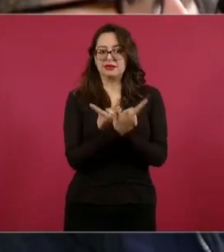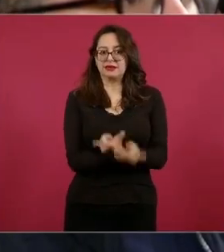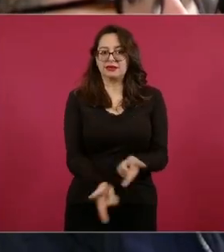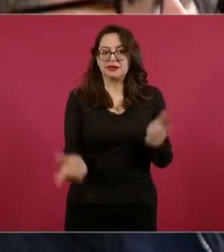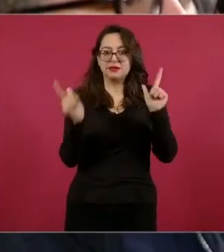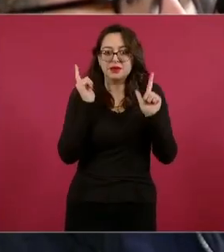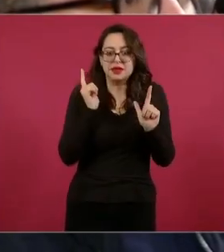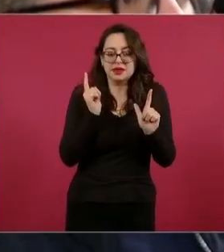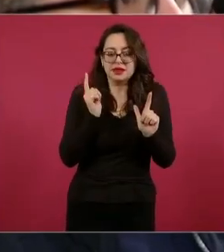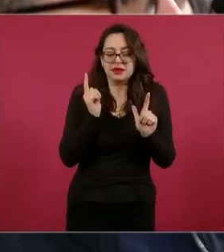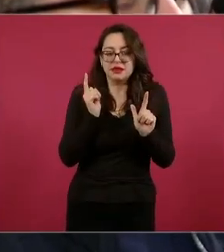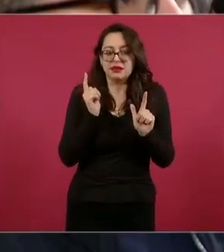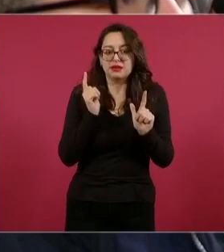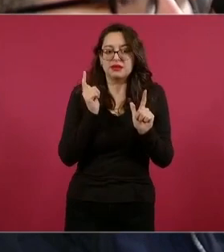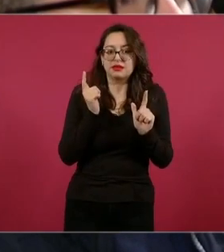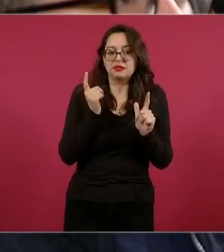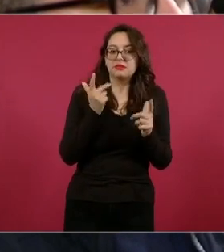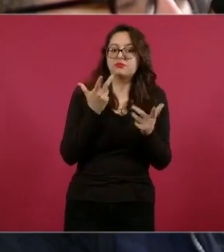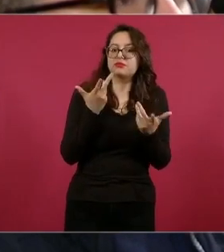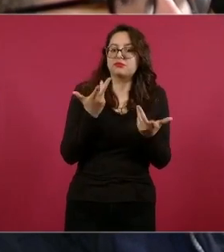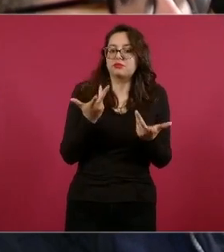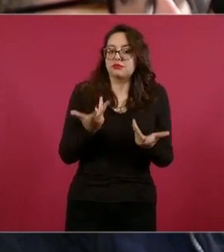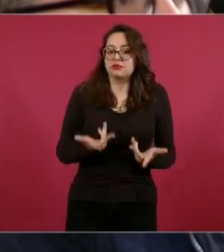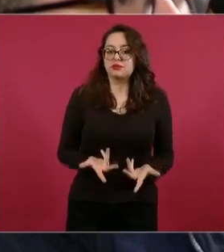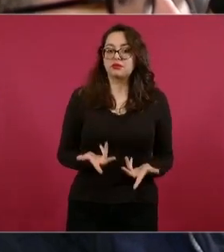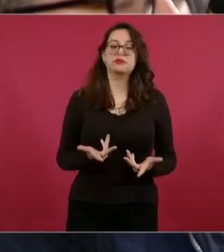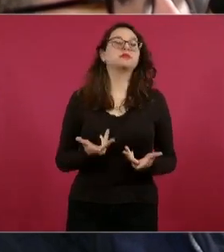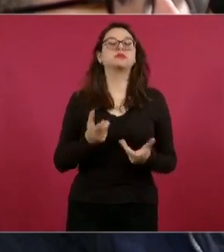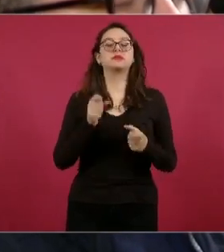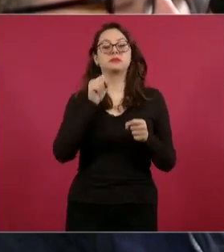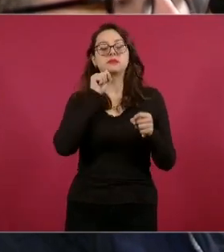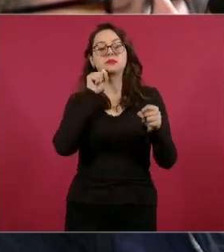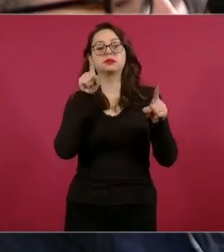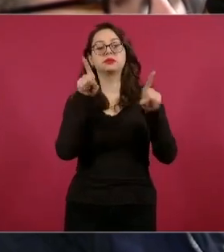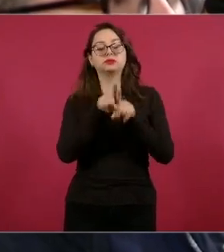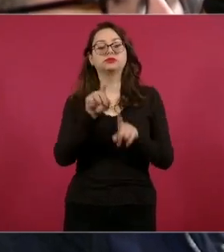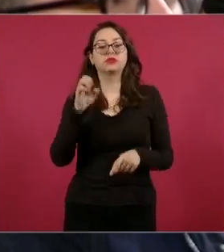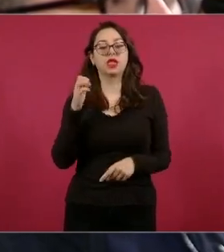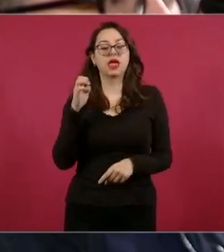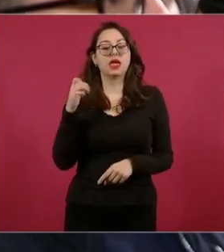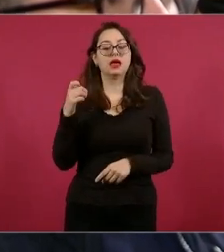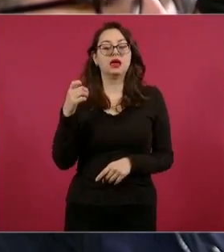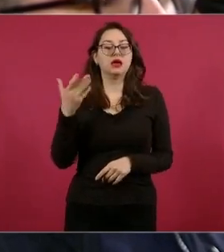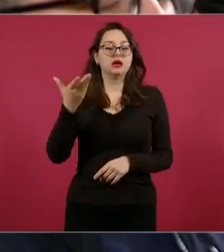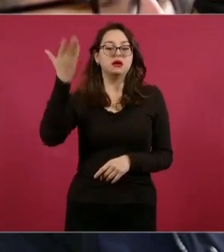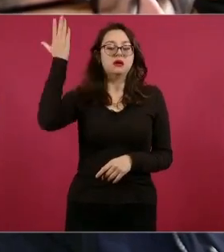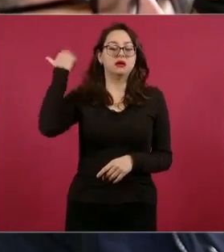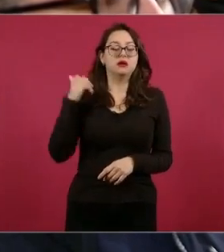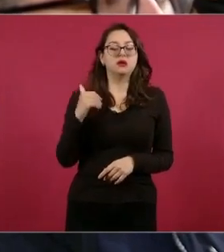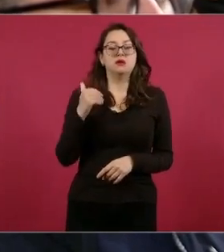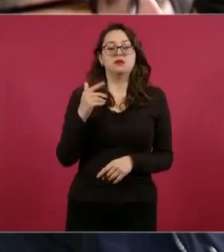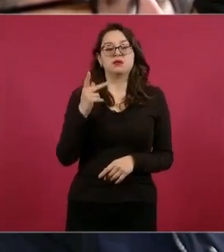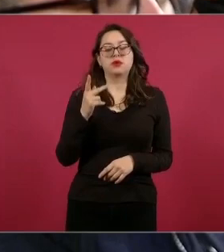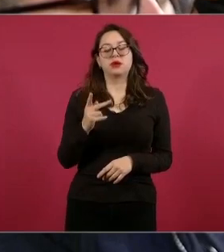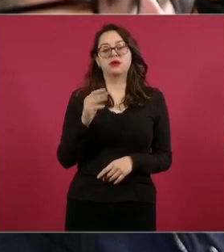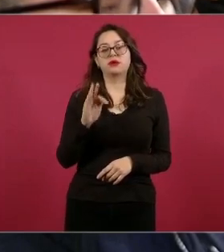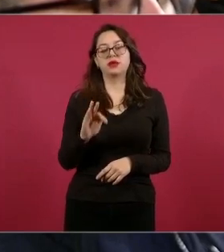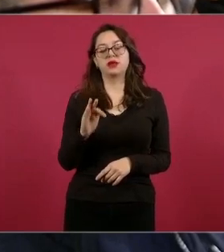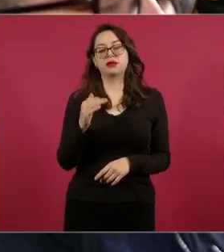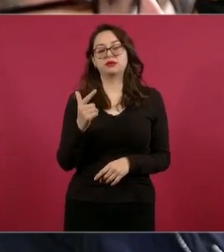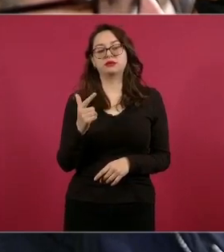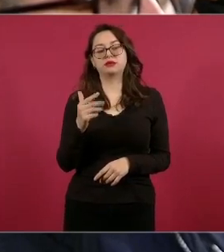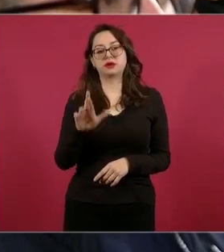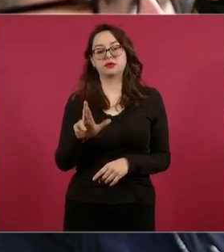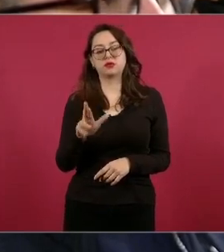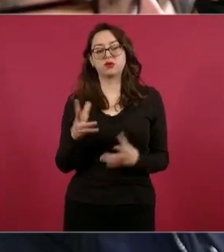que la extinta Procuraduría General de la República, en tiempos del PRI y en tiempos del PAN,